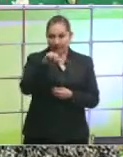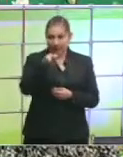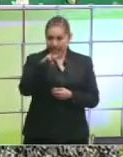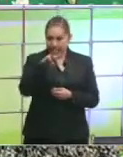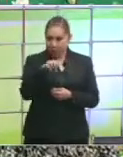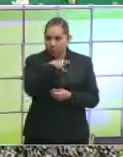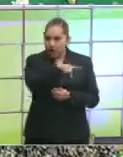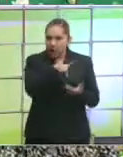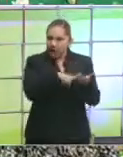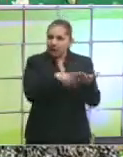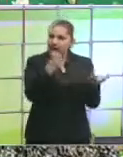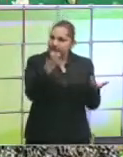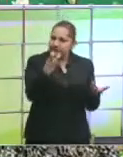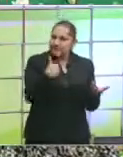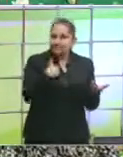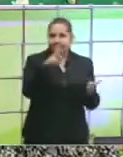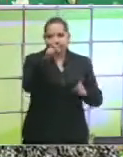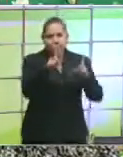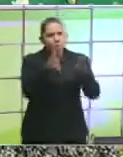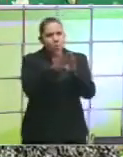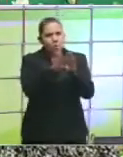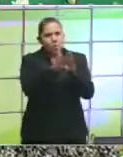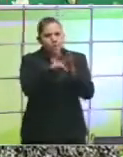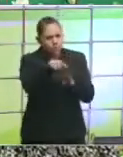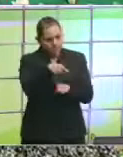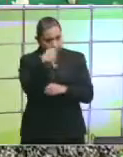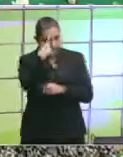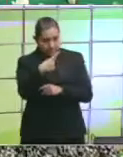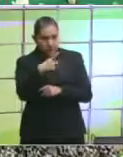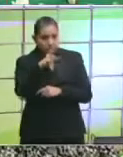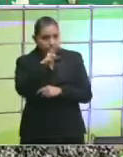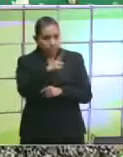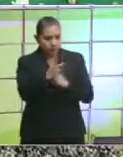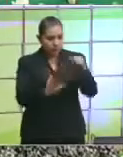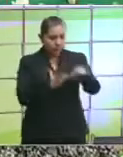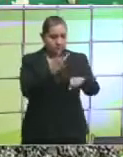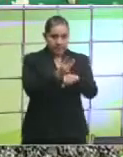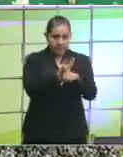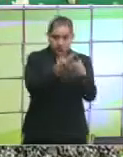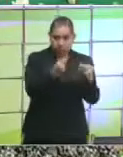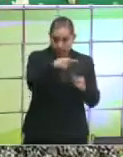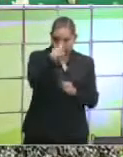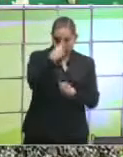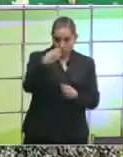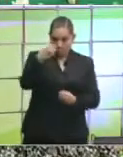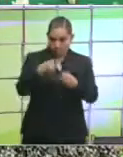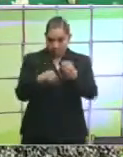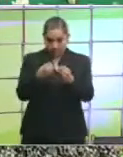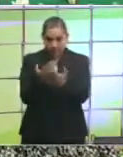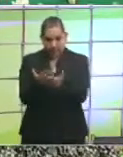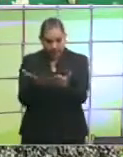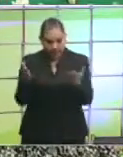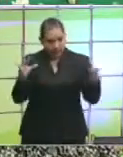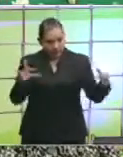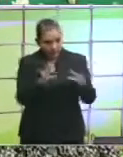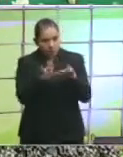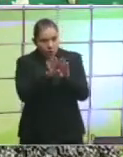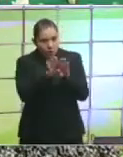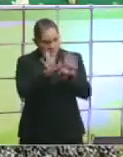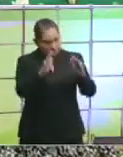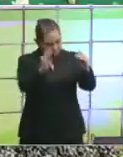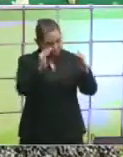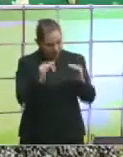alternativos como forma de resolución ayudan a la justicia abierta pero en fin lo dejo el del diálogo interinstitucional